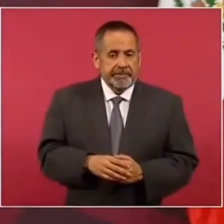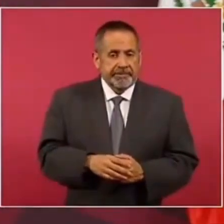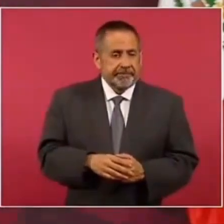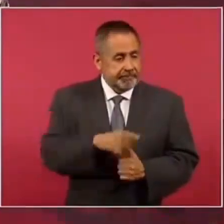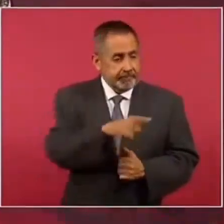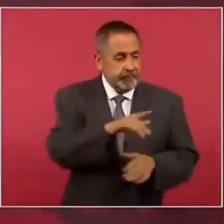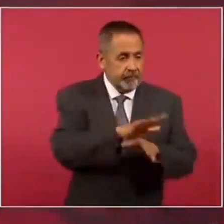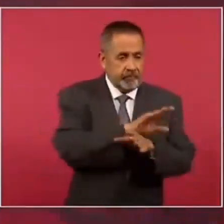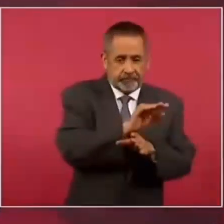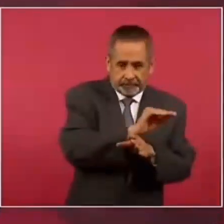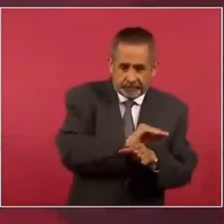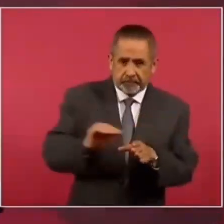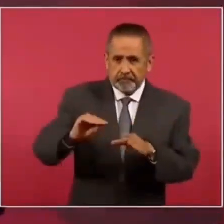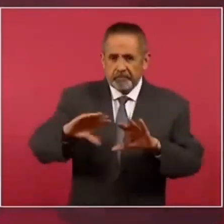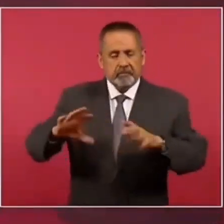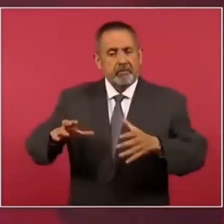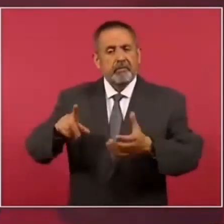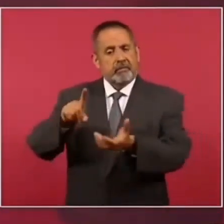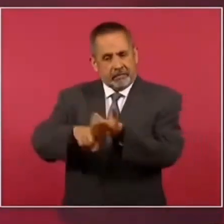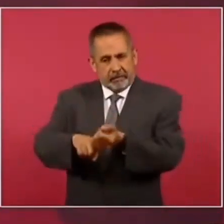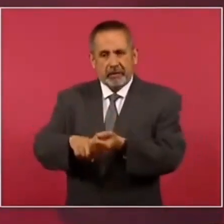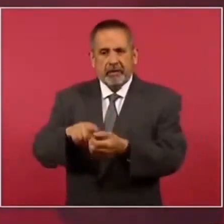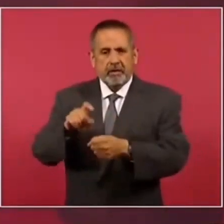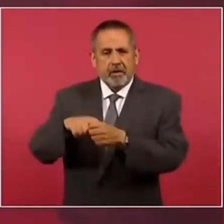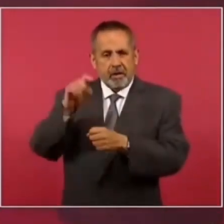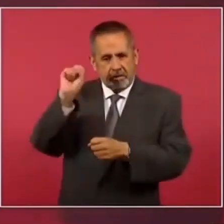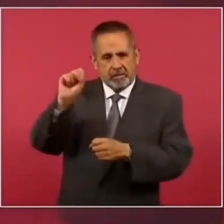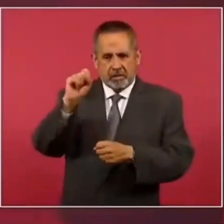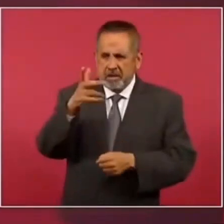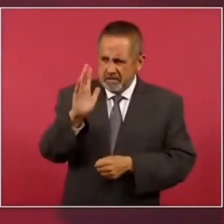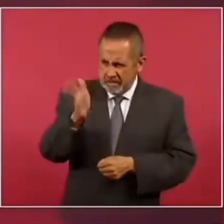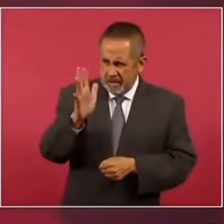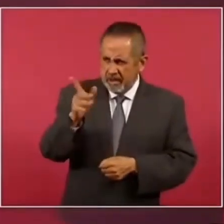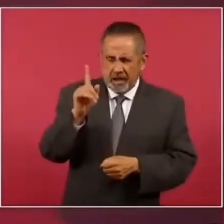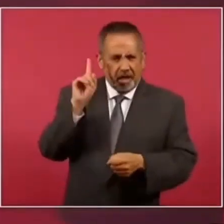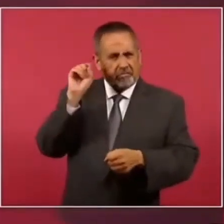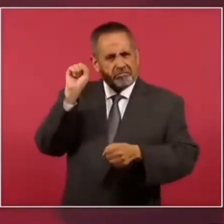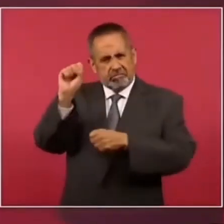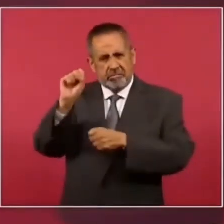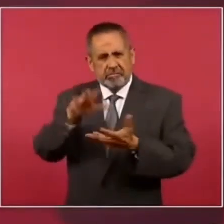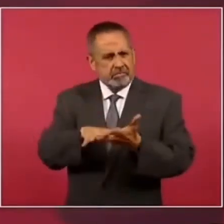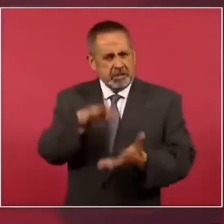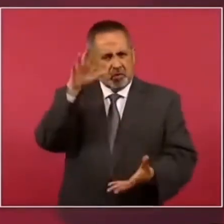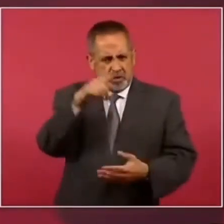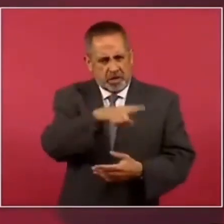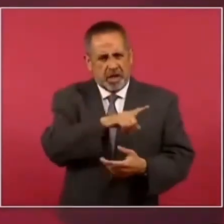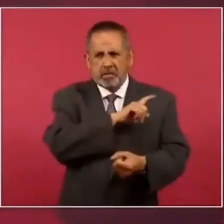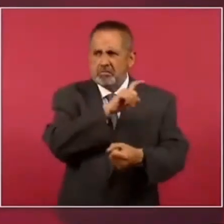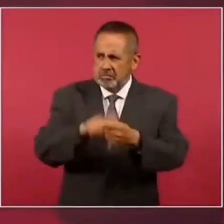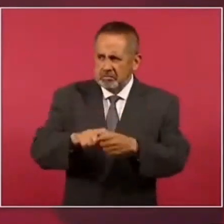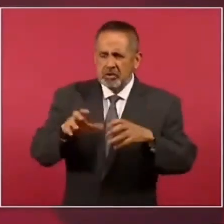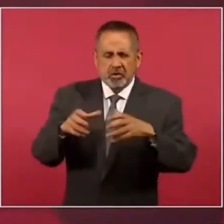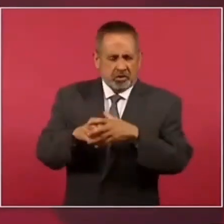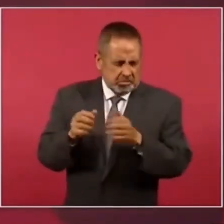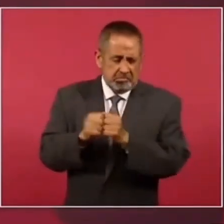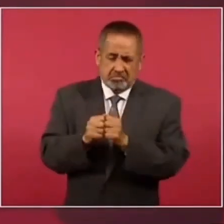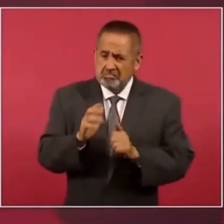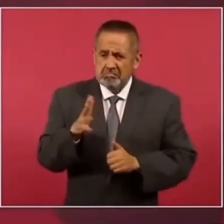pasan a formar parte. Ya son del sindicato, la mayoría, están